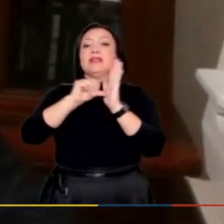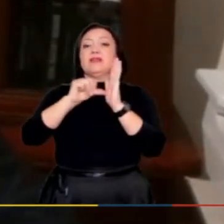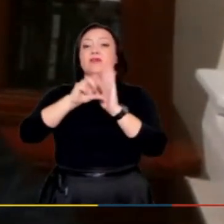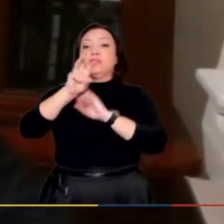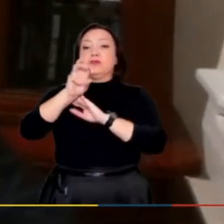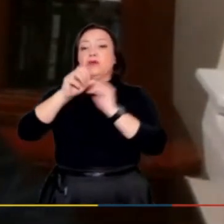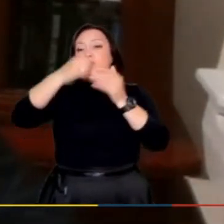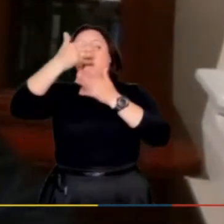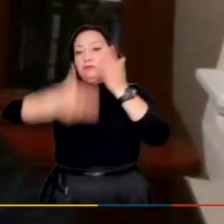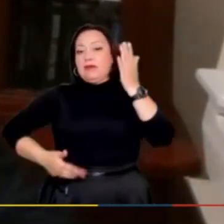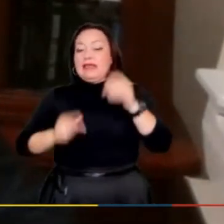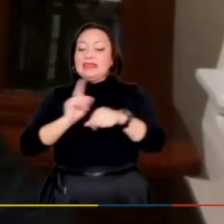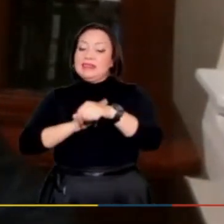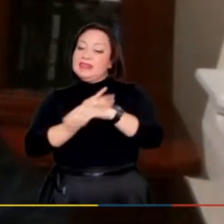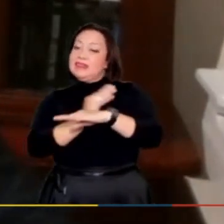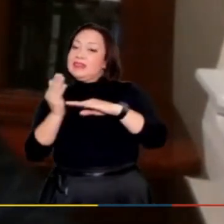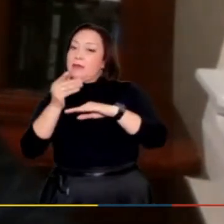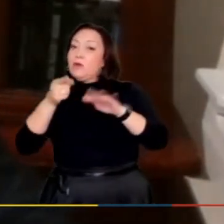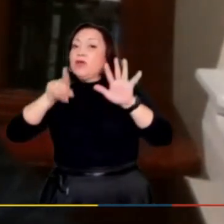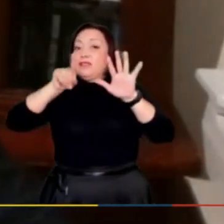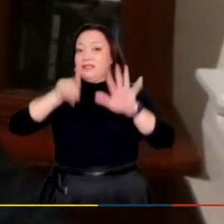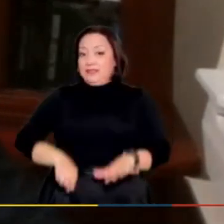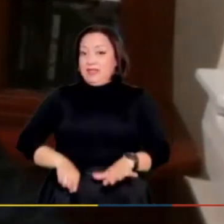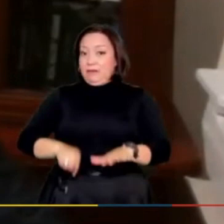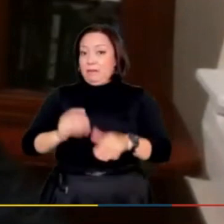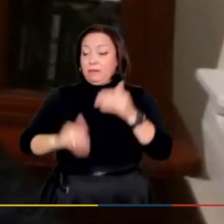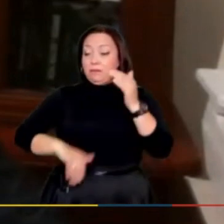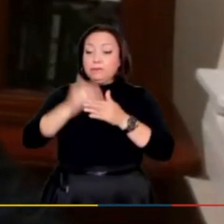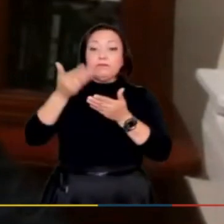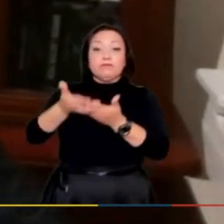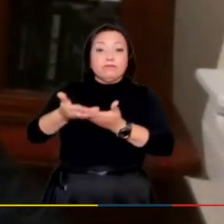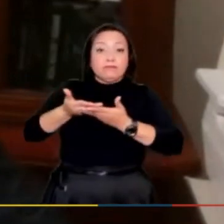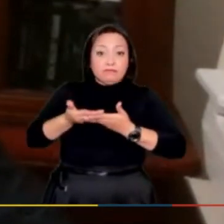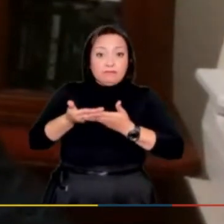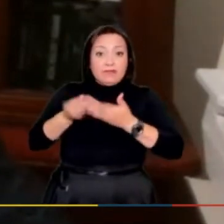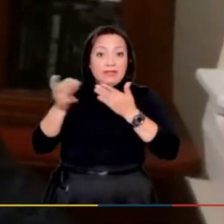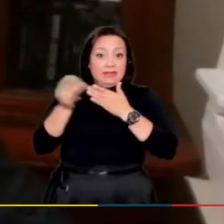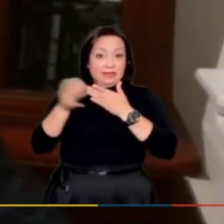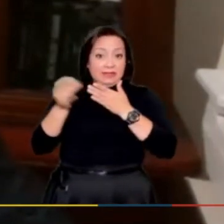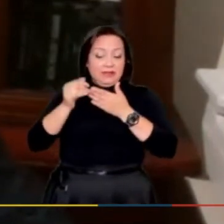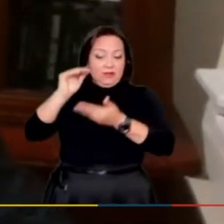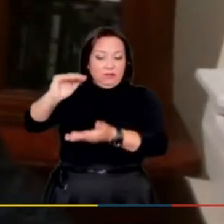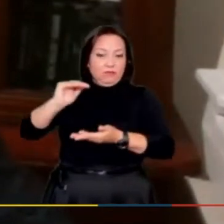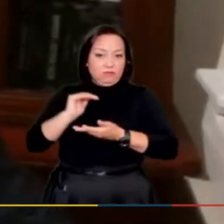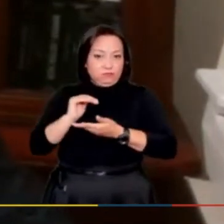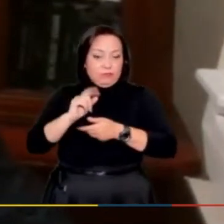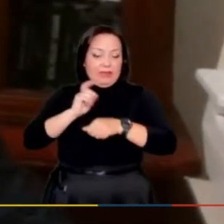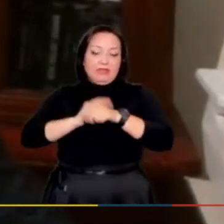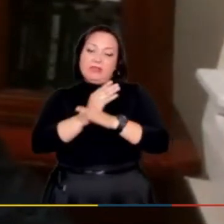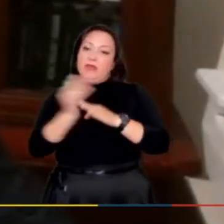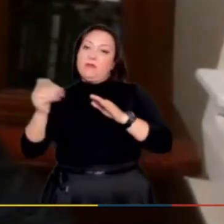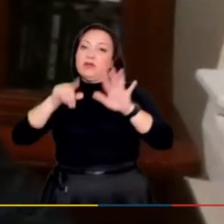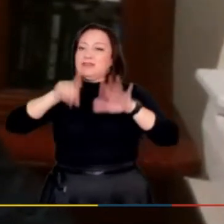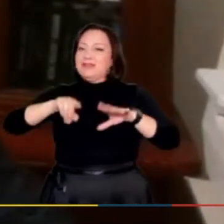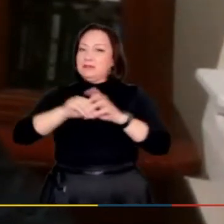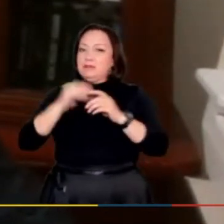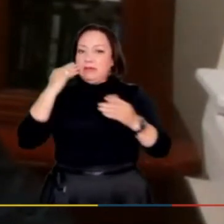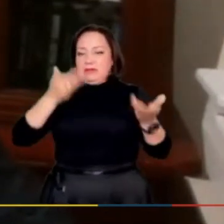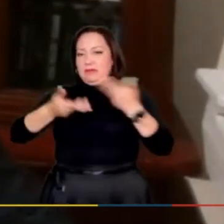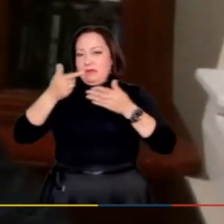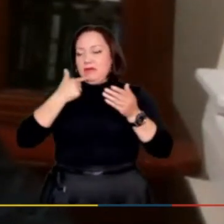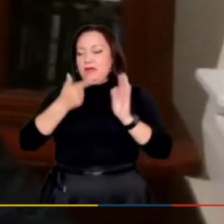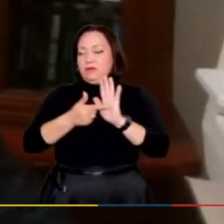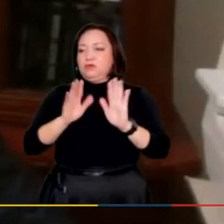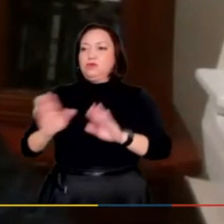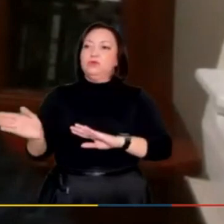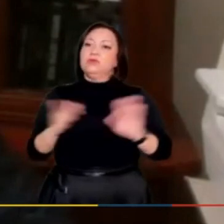de reintegro de 6 meses desde la fecha de recibo de las divisas. En el artículo 60 establece